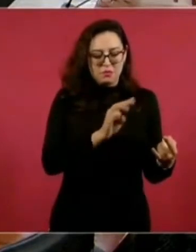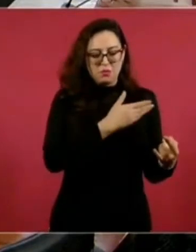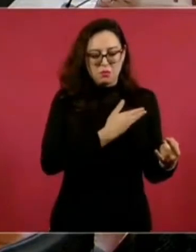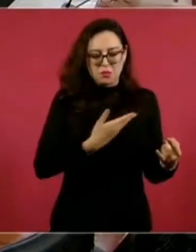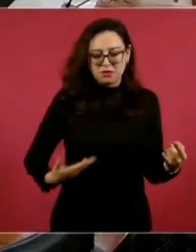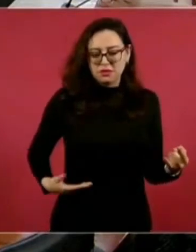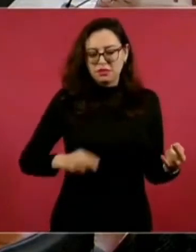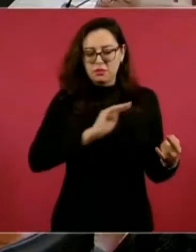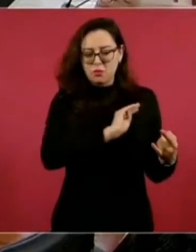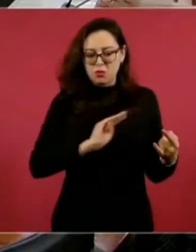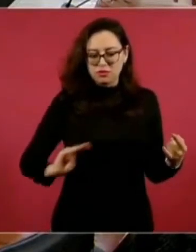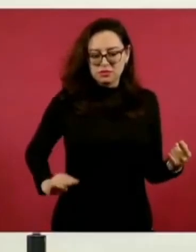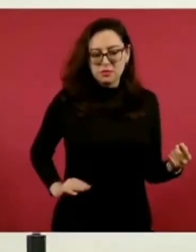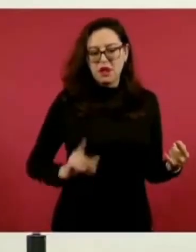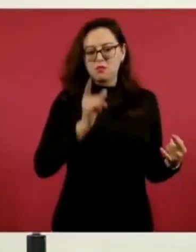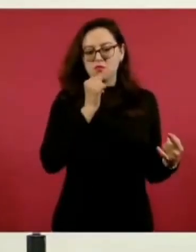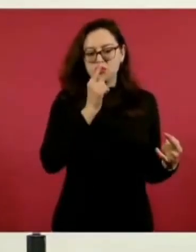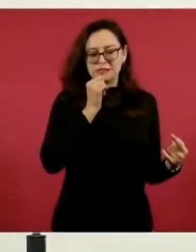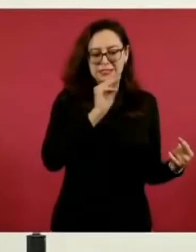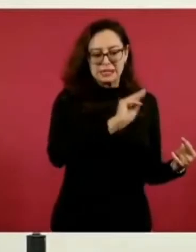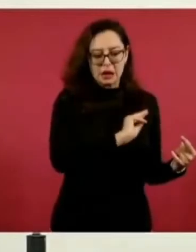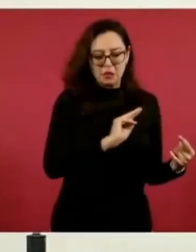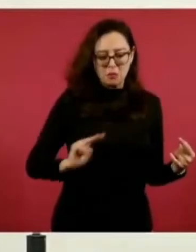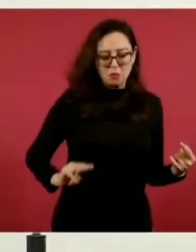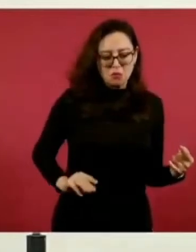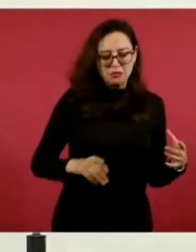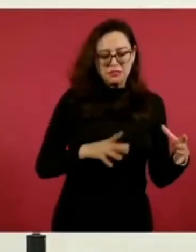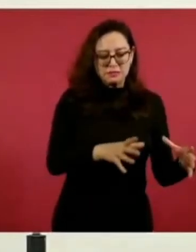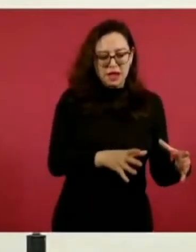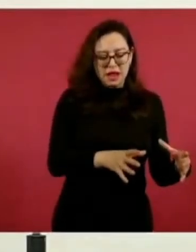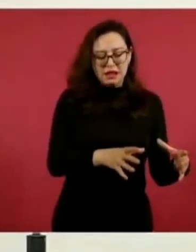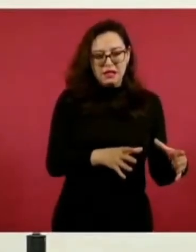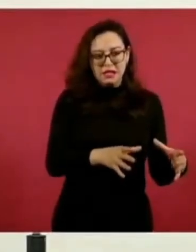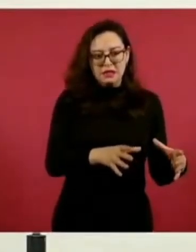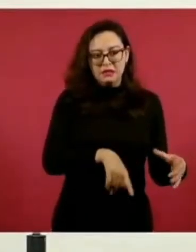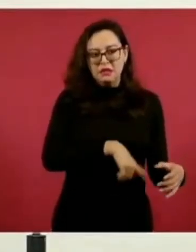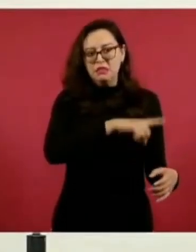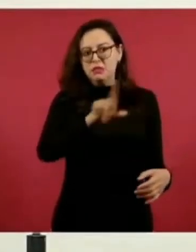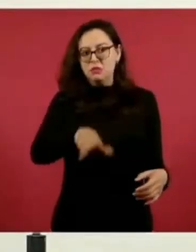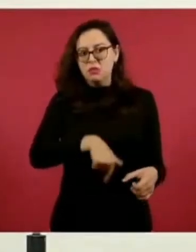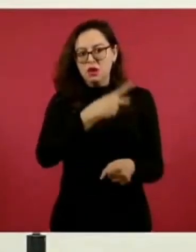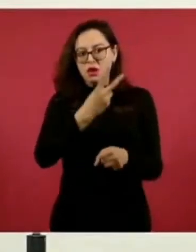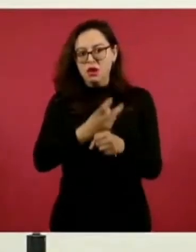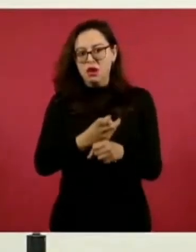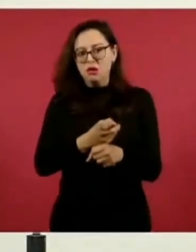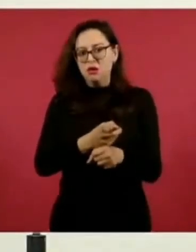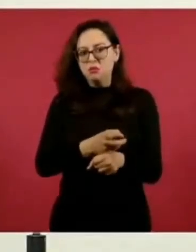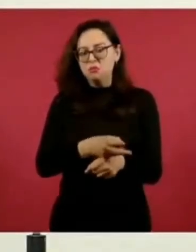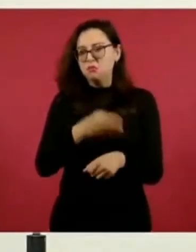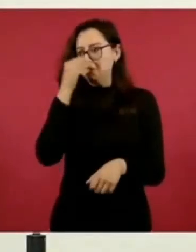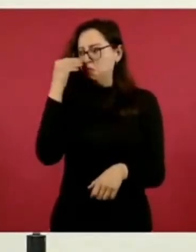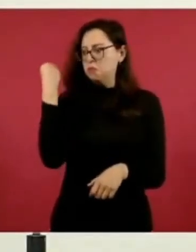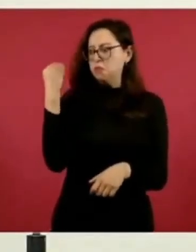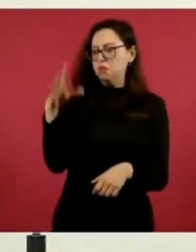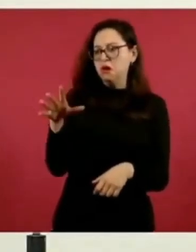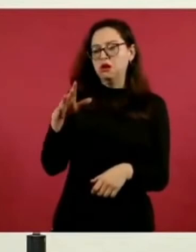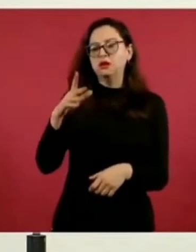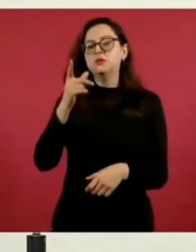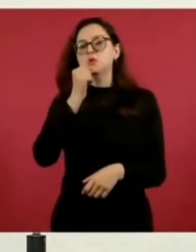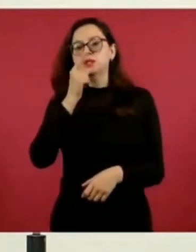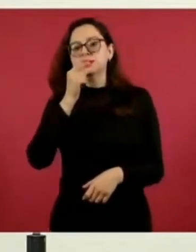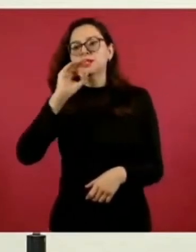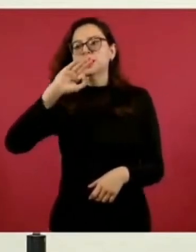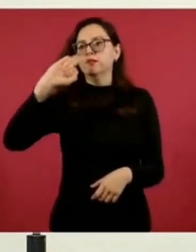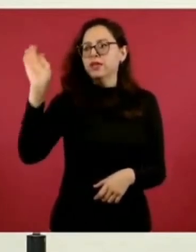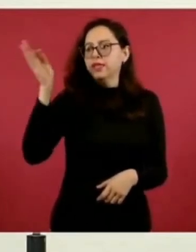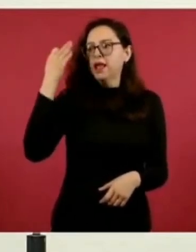más con la intervención del gobierno federal y de policías federales y desde luego el ejército.